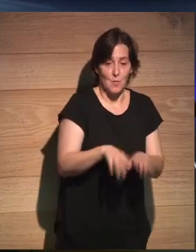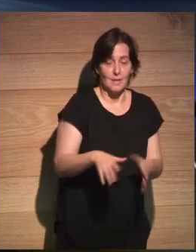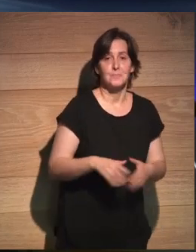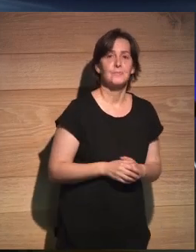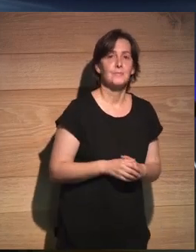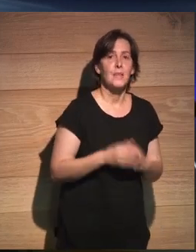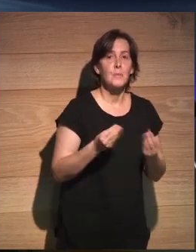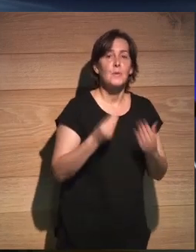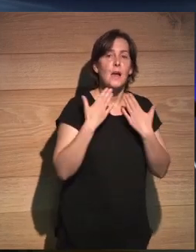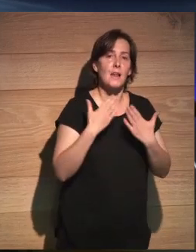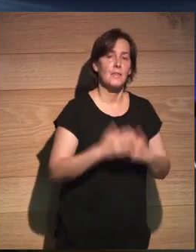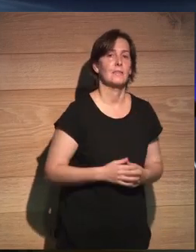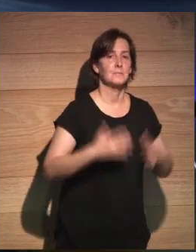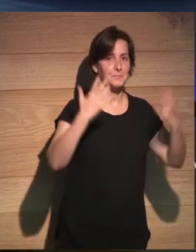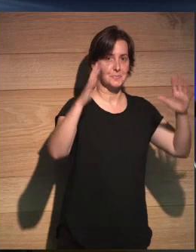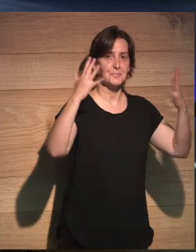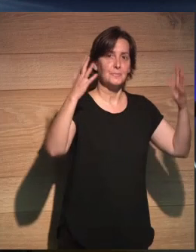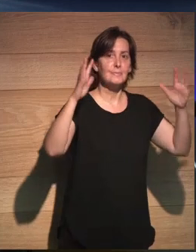gracias.